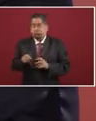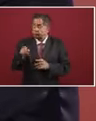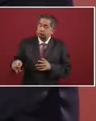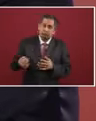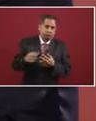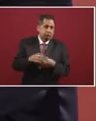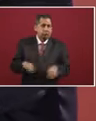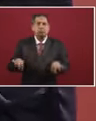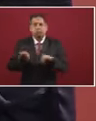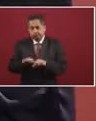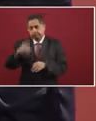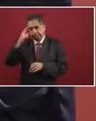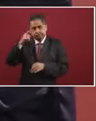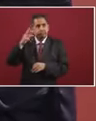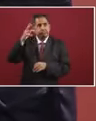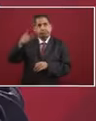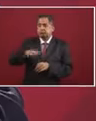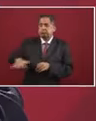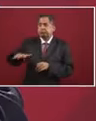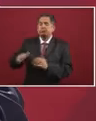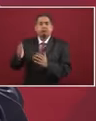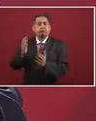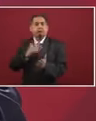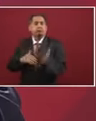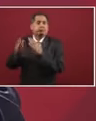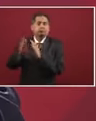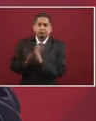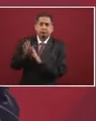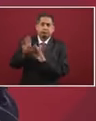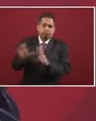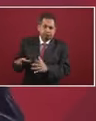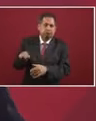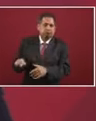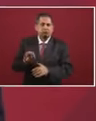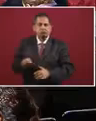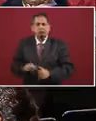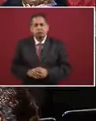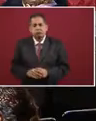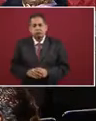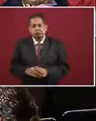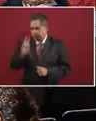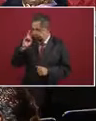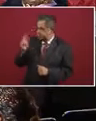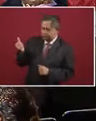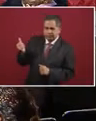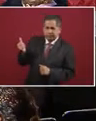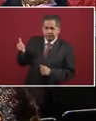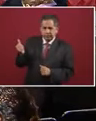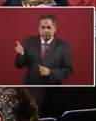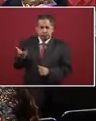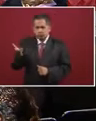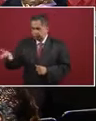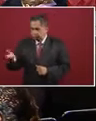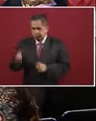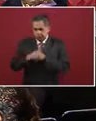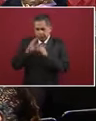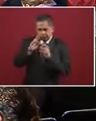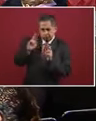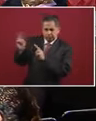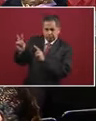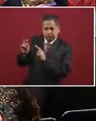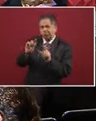fundamental, importante para el desarrollo del sureste. Entonces vamos a pasar, le pedí a Jesús,